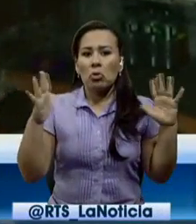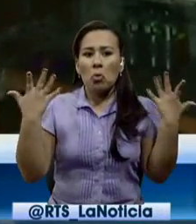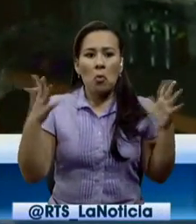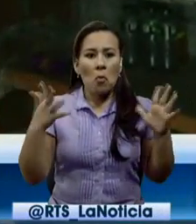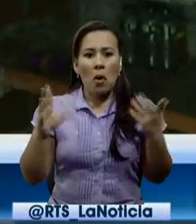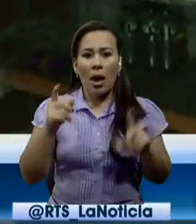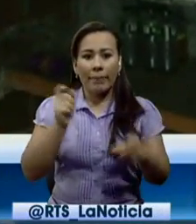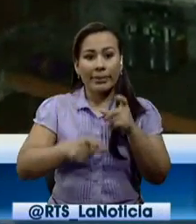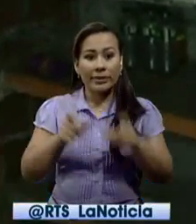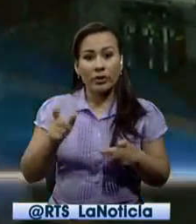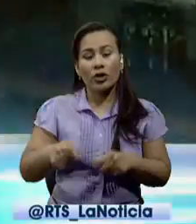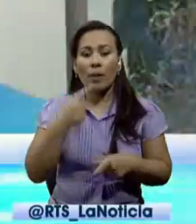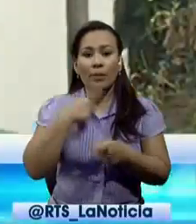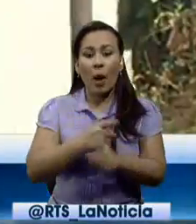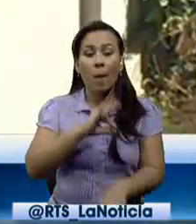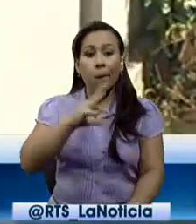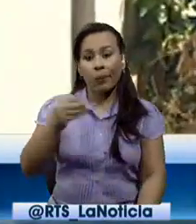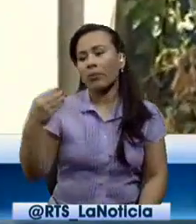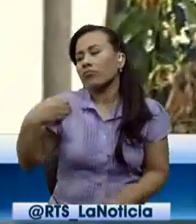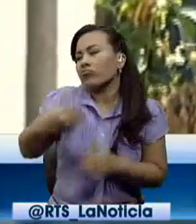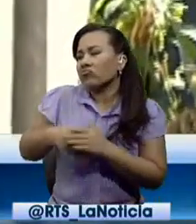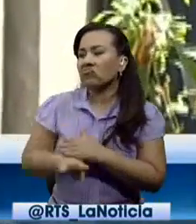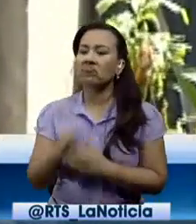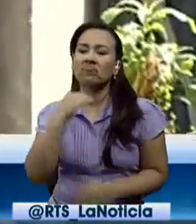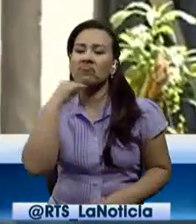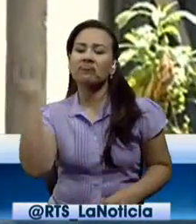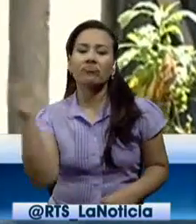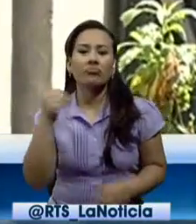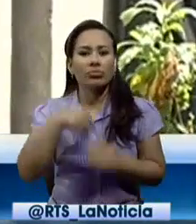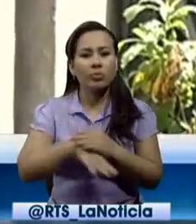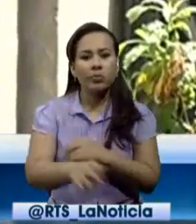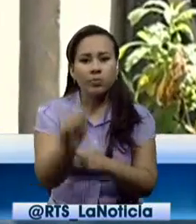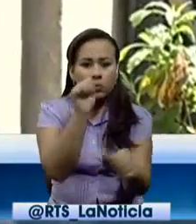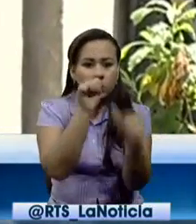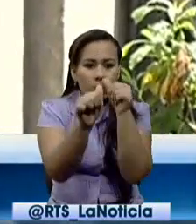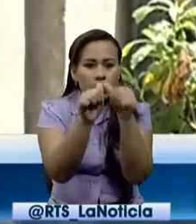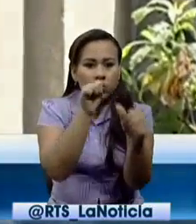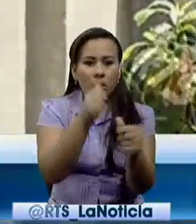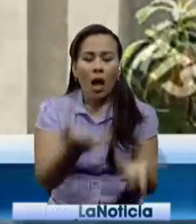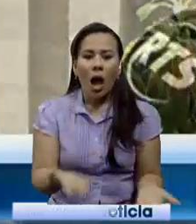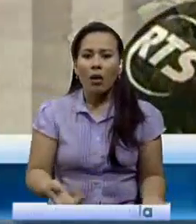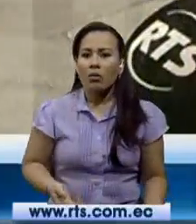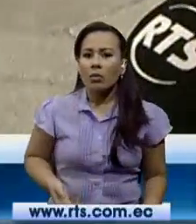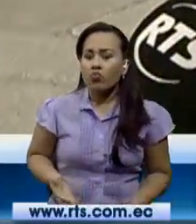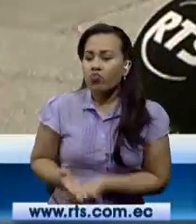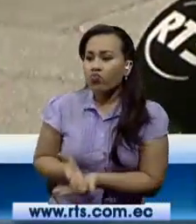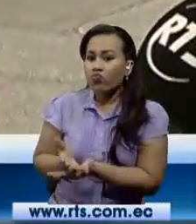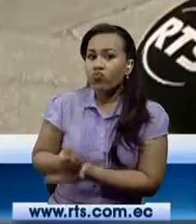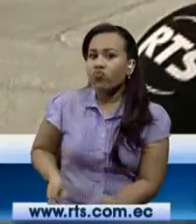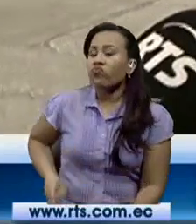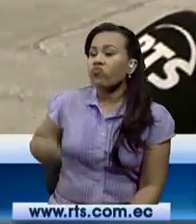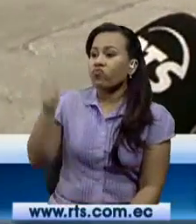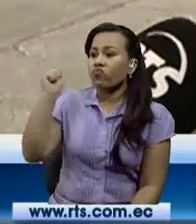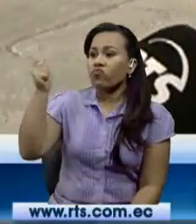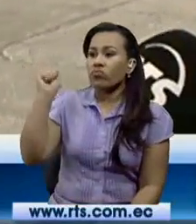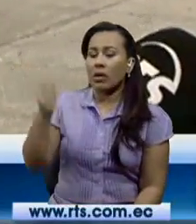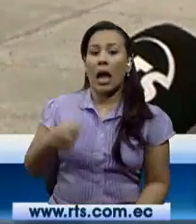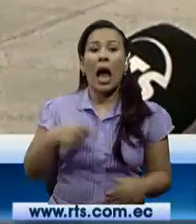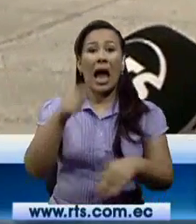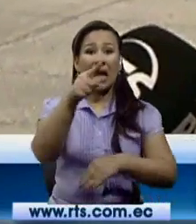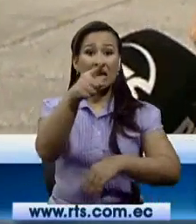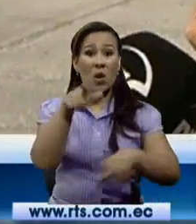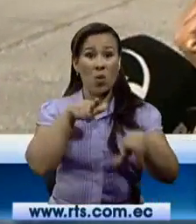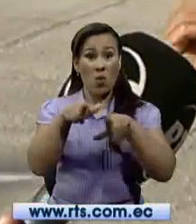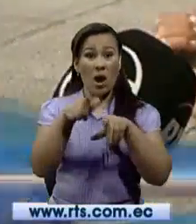a quienes se han atrevido siquiera a mirarlos. Mire, lo que pasa es que la semana que pasó, han violado a una chica aquí